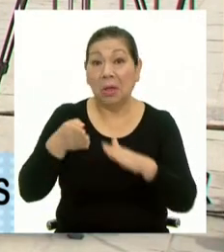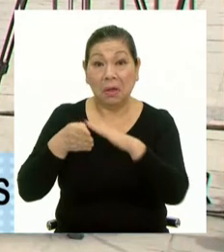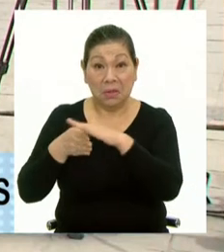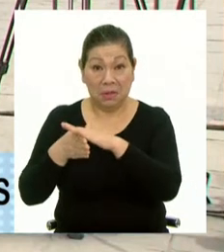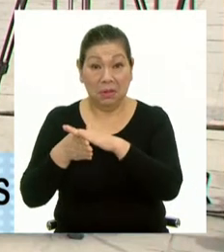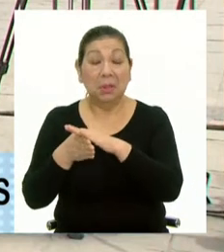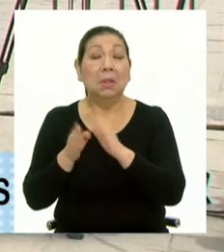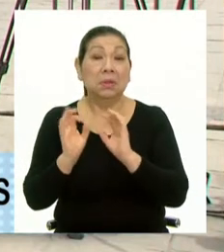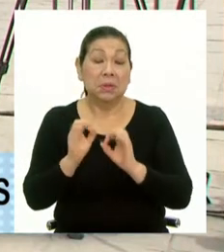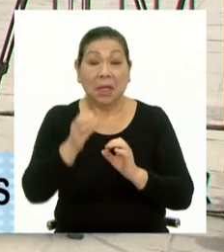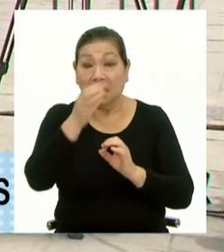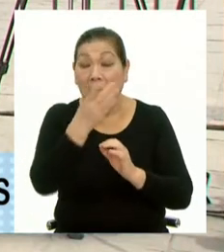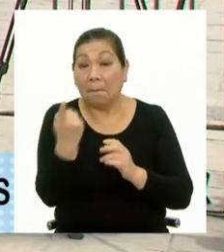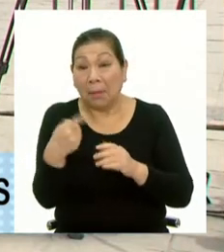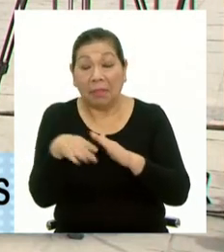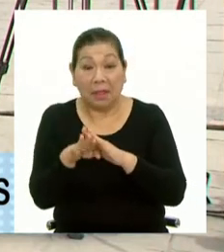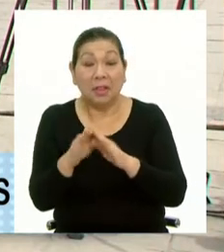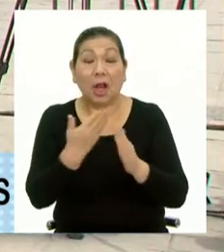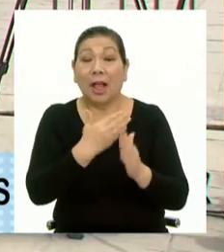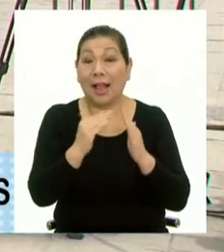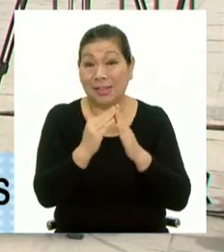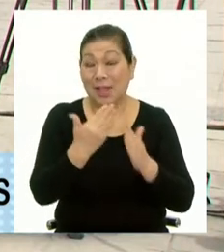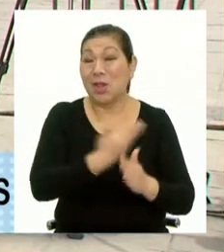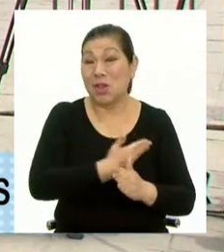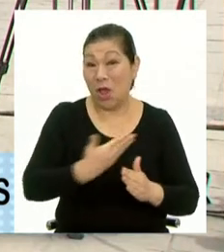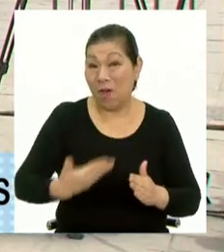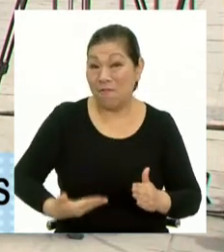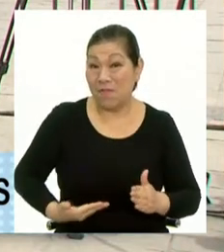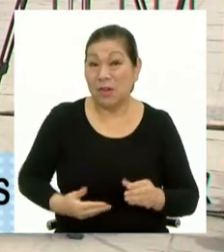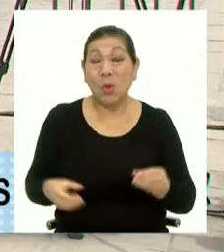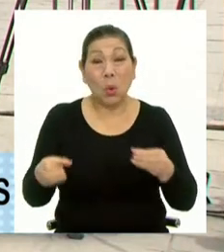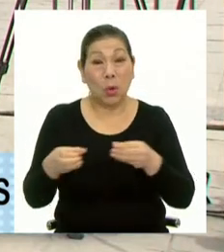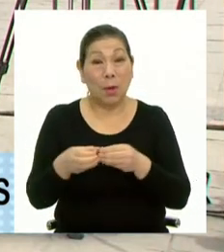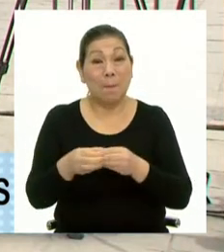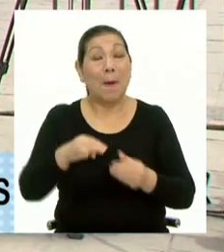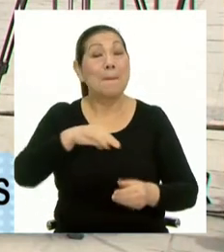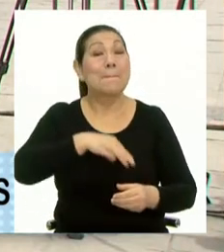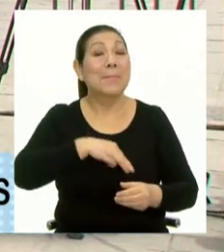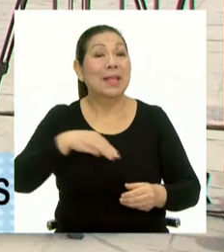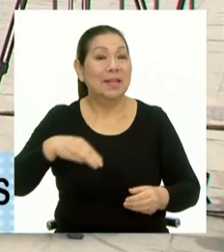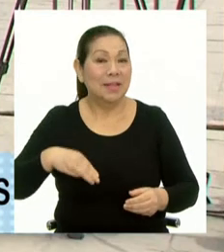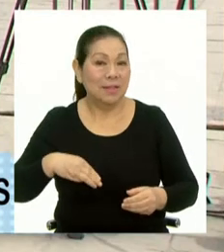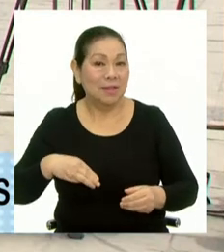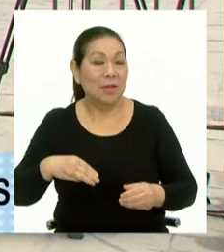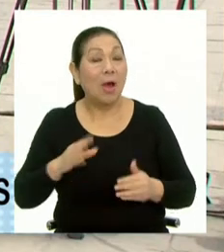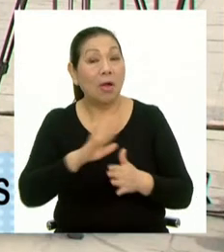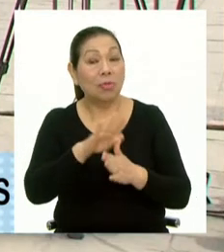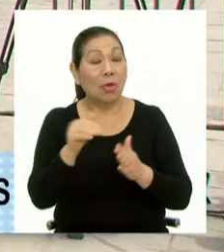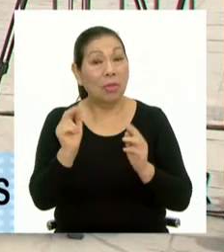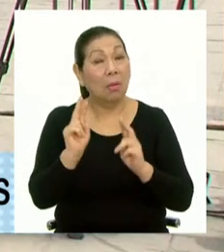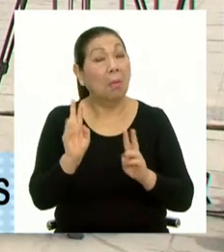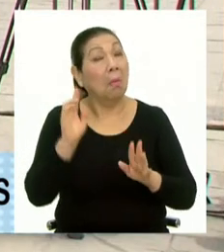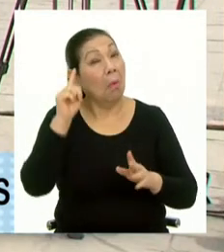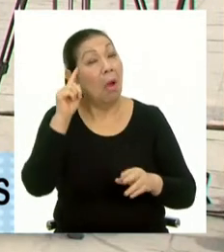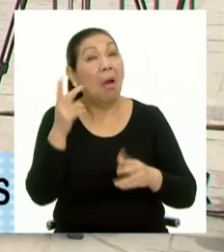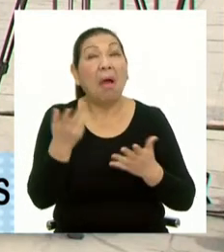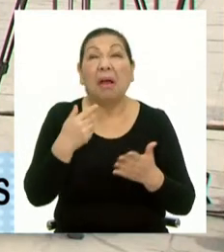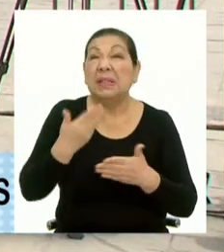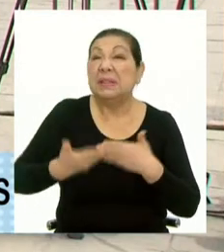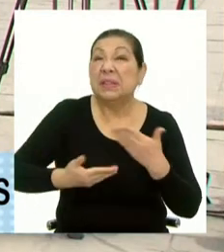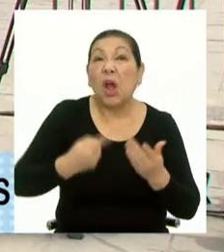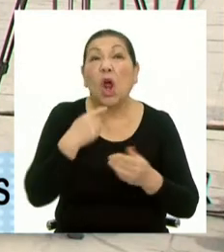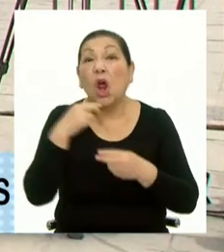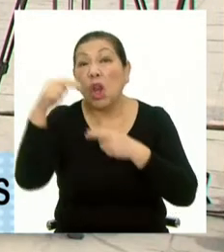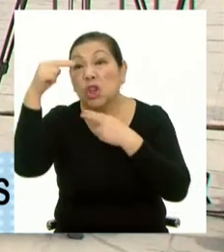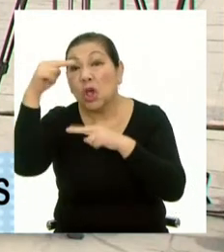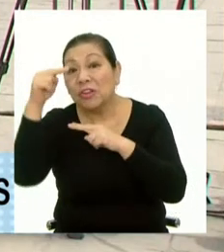parte interna de Palacio de Gobierno, al igual que el jefe del gabinete ministerial, y vamos a estar atentos ante posible movimiento que